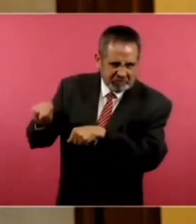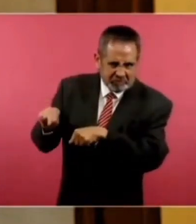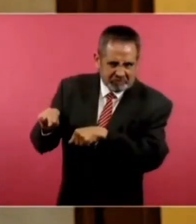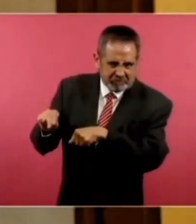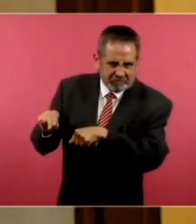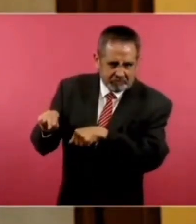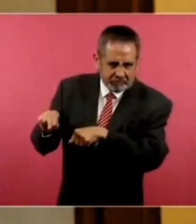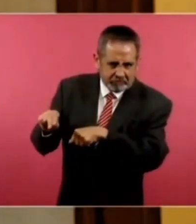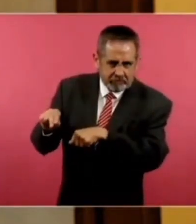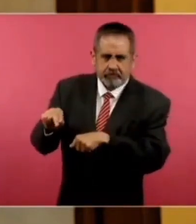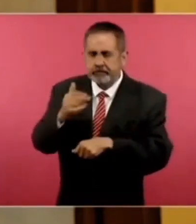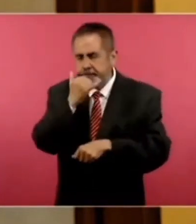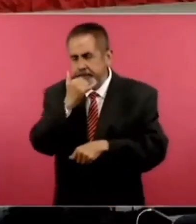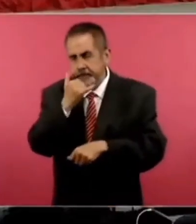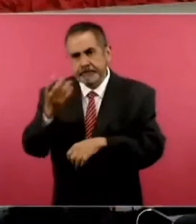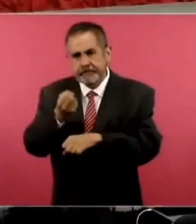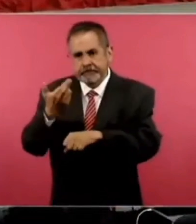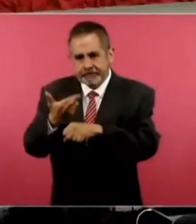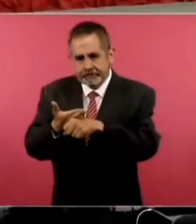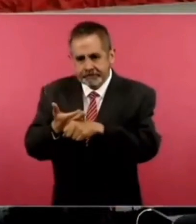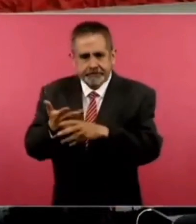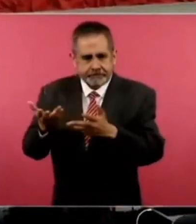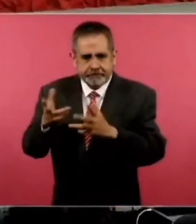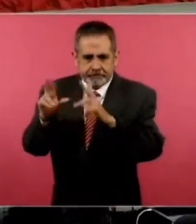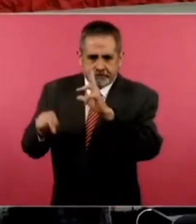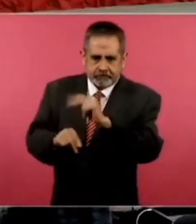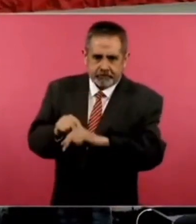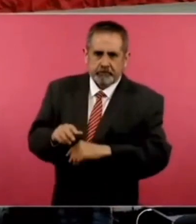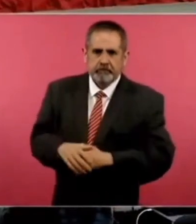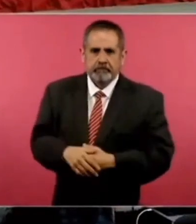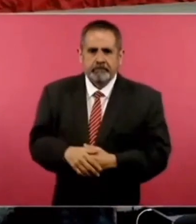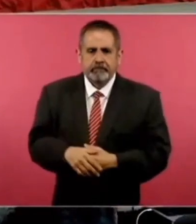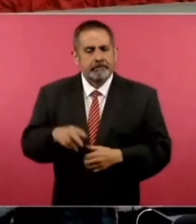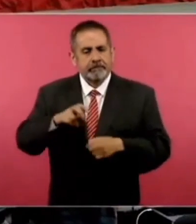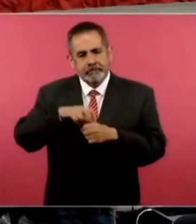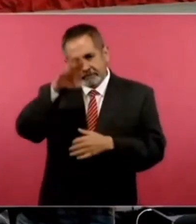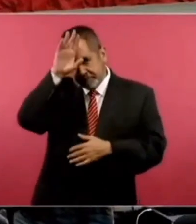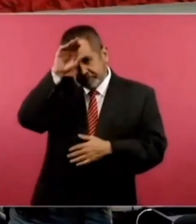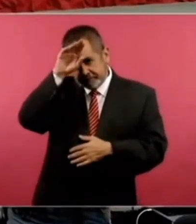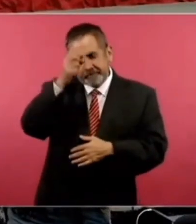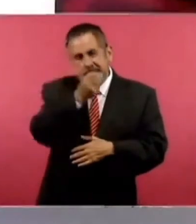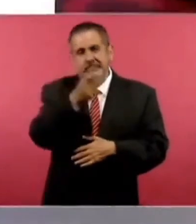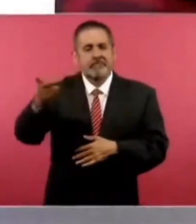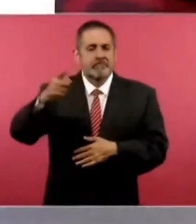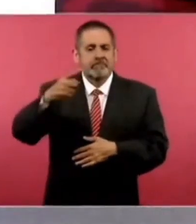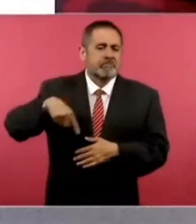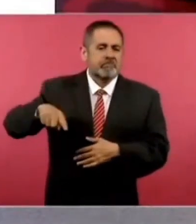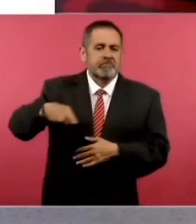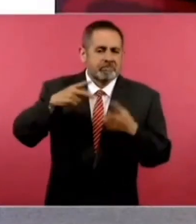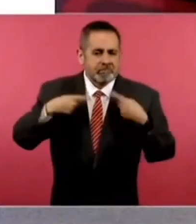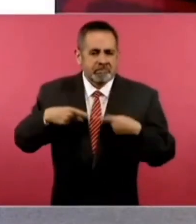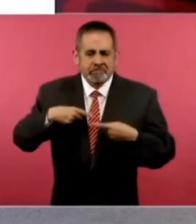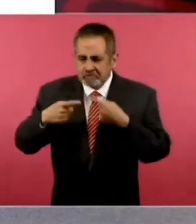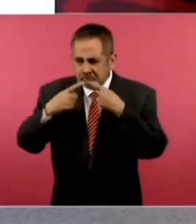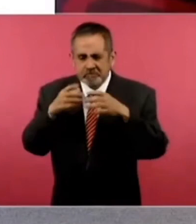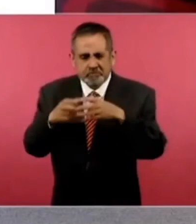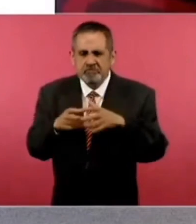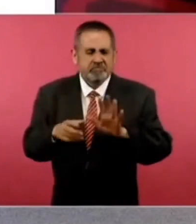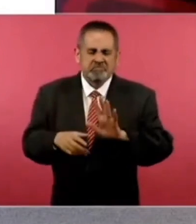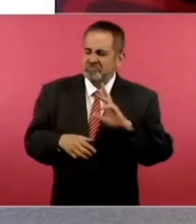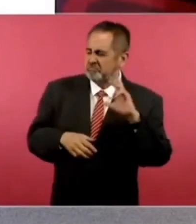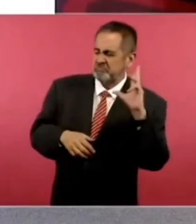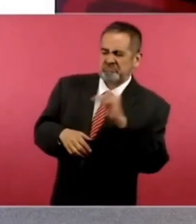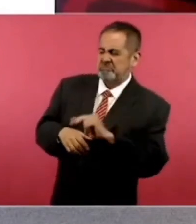De la Secretaría, perdón. En Monterrey, ciertos sectores consideraron propicio el